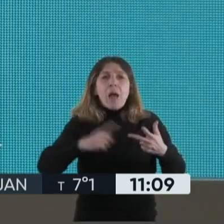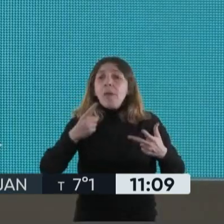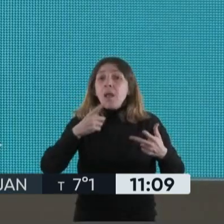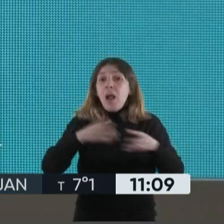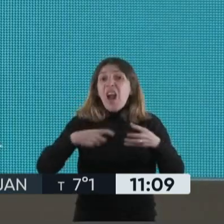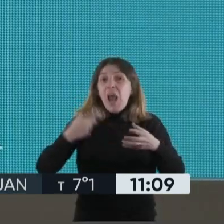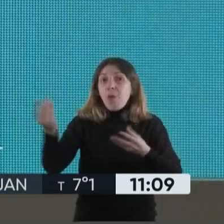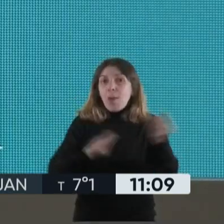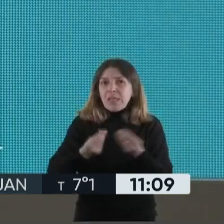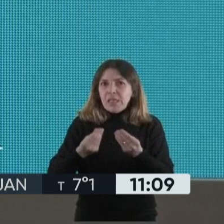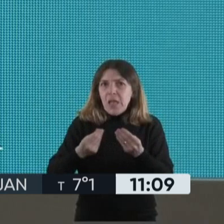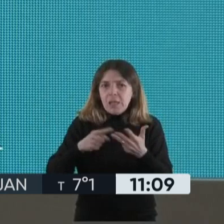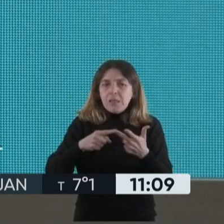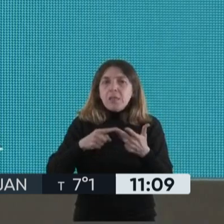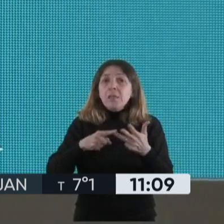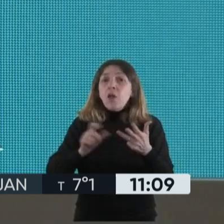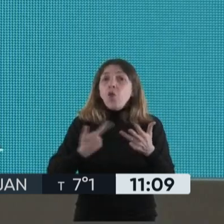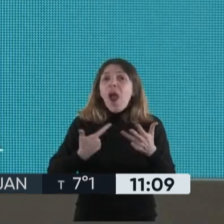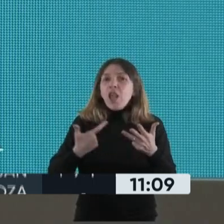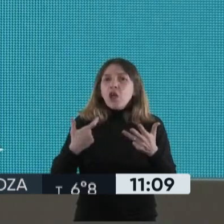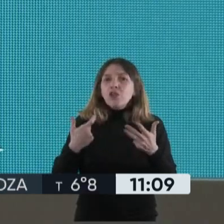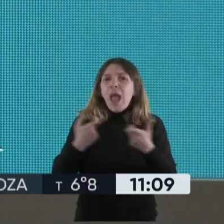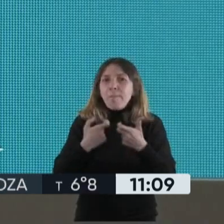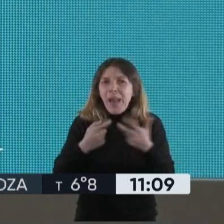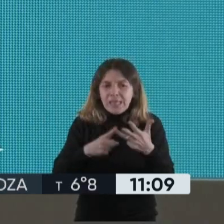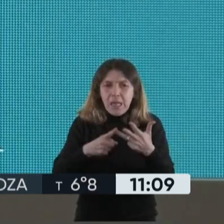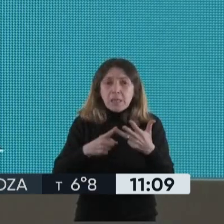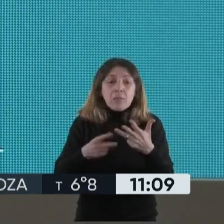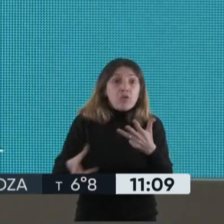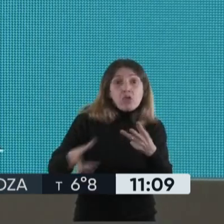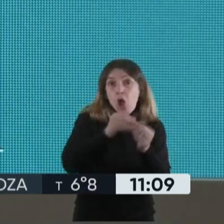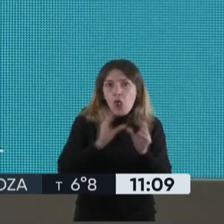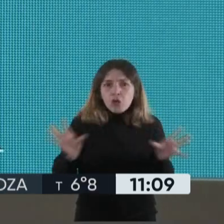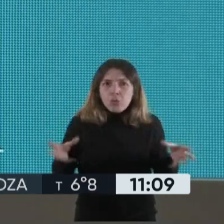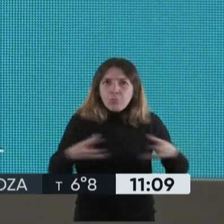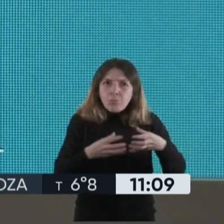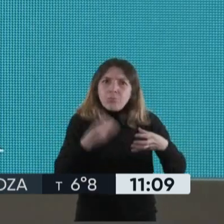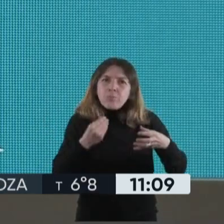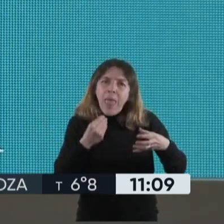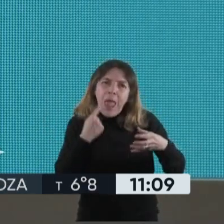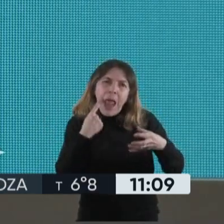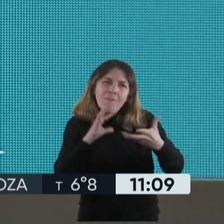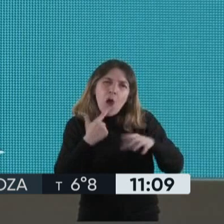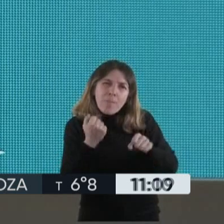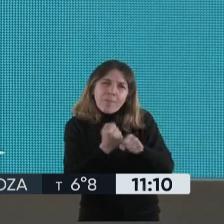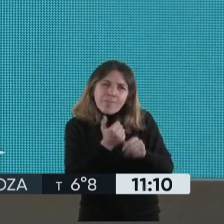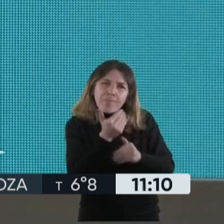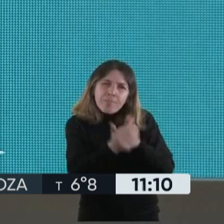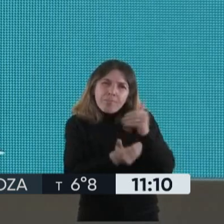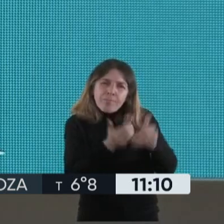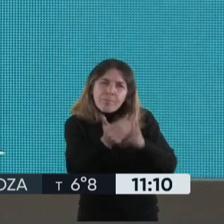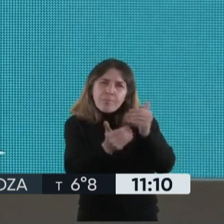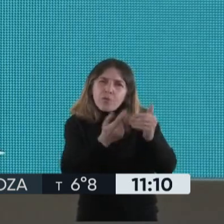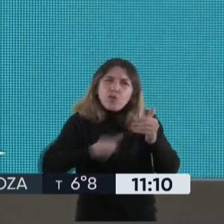de los trabajadores, las empresas, en el cual seguimos marcando una línea en el tal